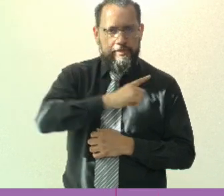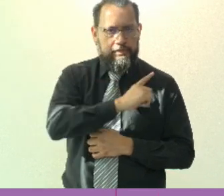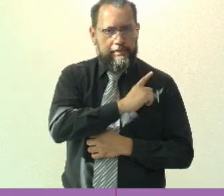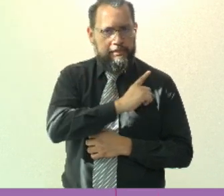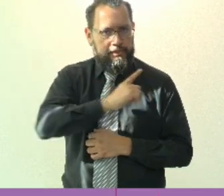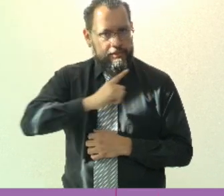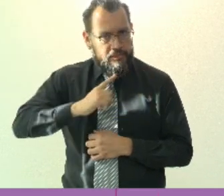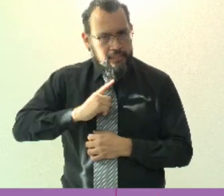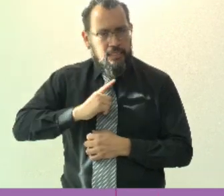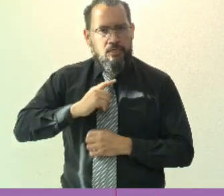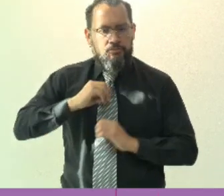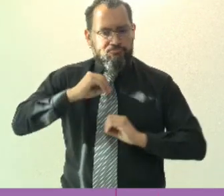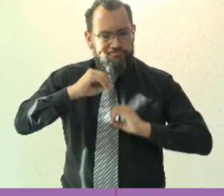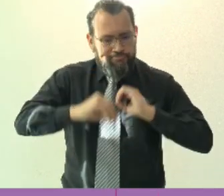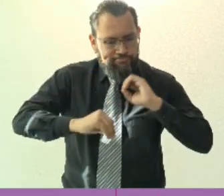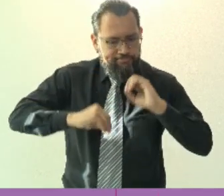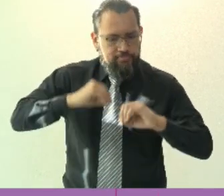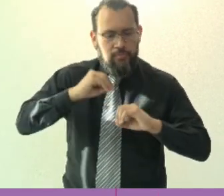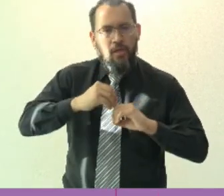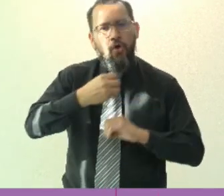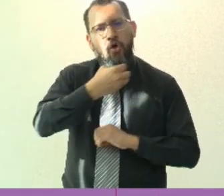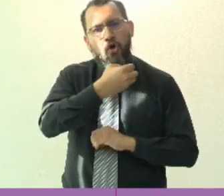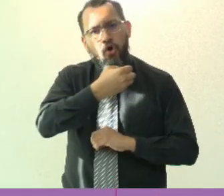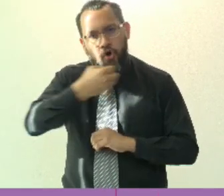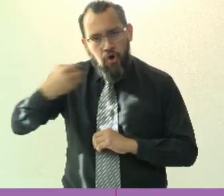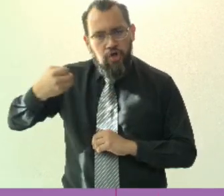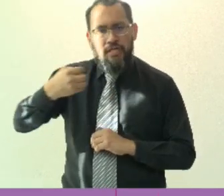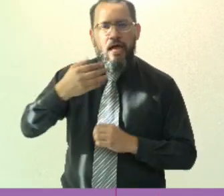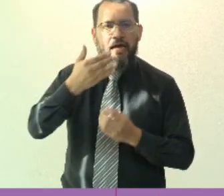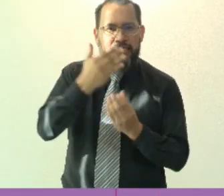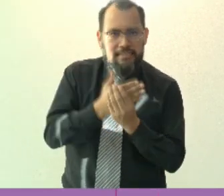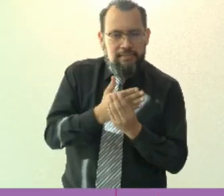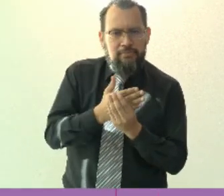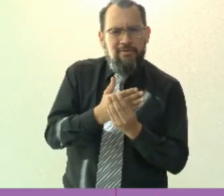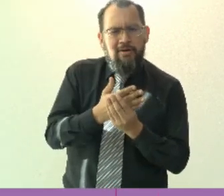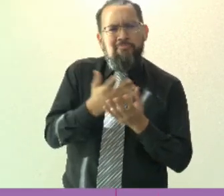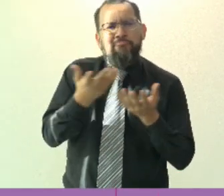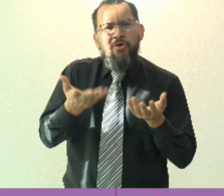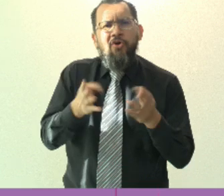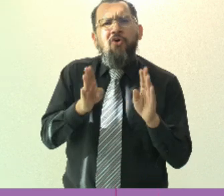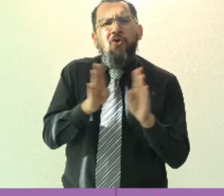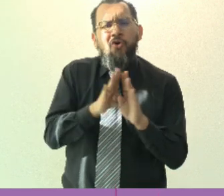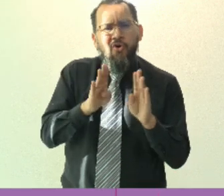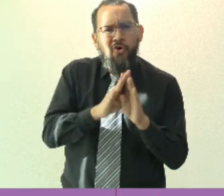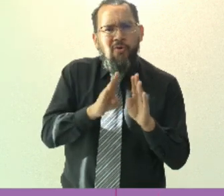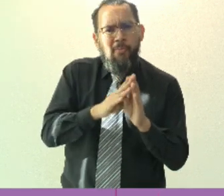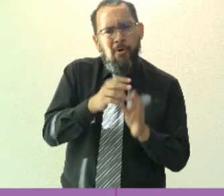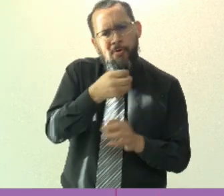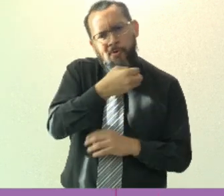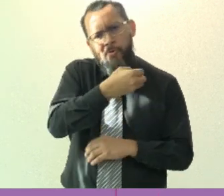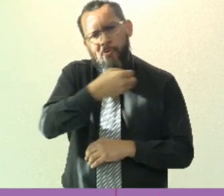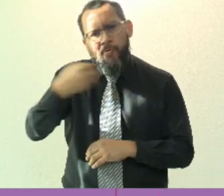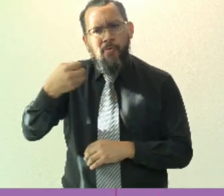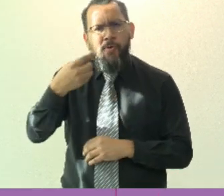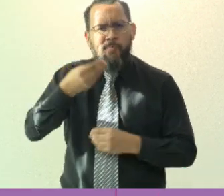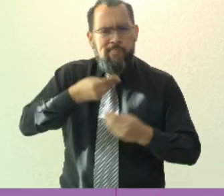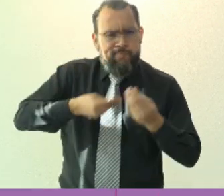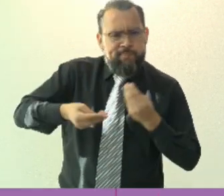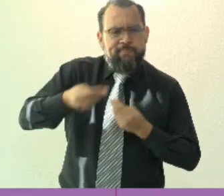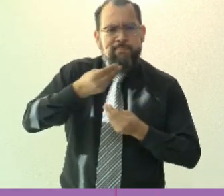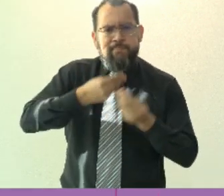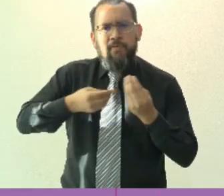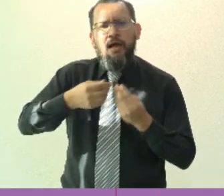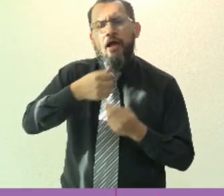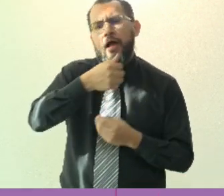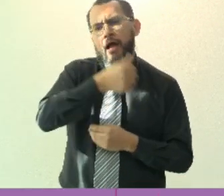organizado y sistematizado nuestro archivo de tal forma que podamos entregar toda la producción documental de cada